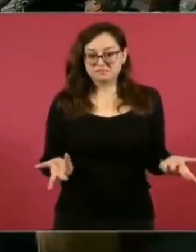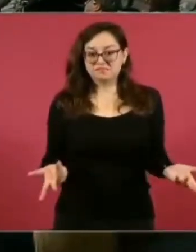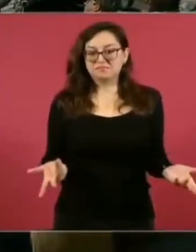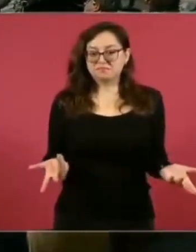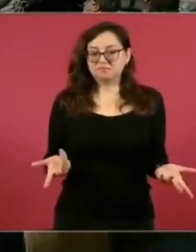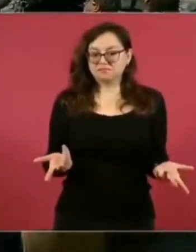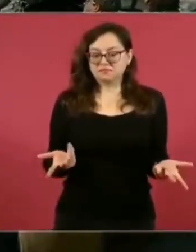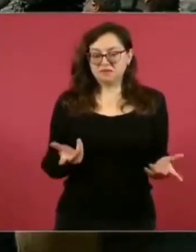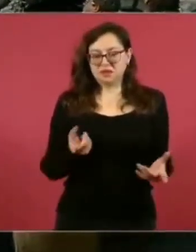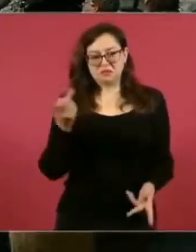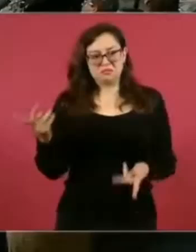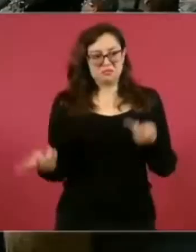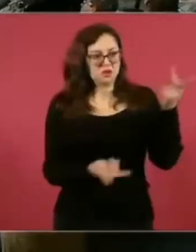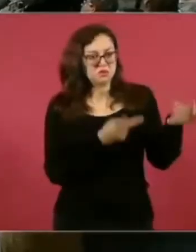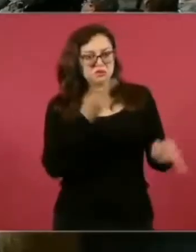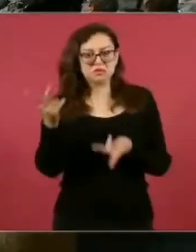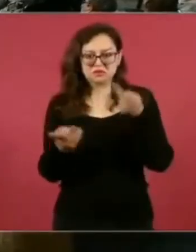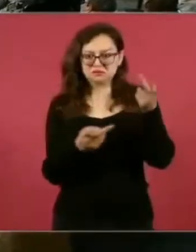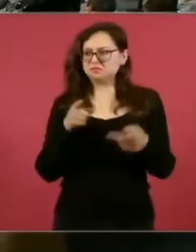a contestar preguntas.